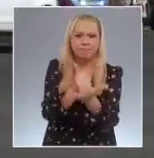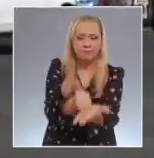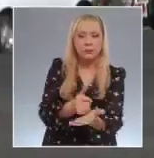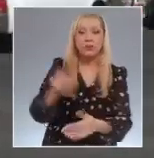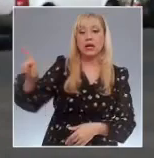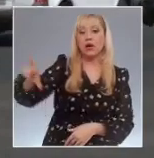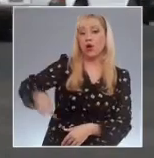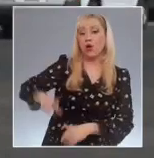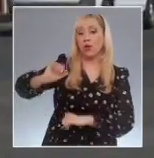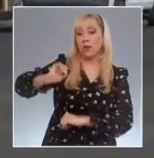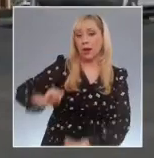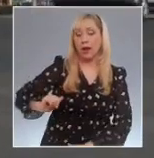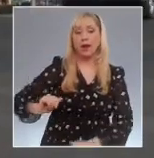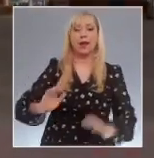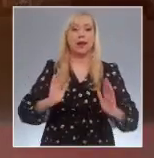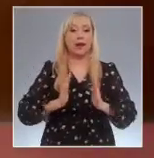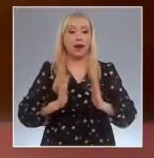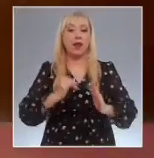Colegio de Notarios.